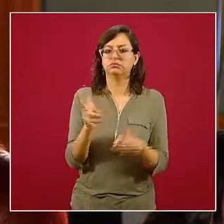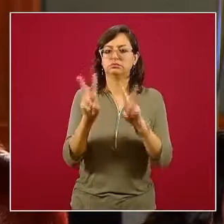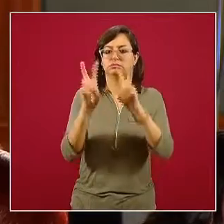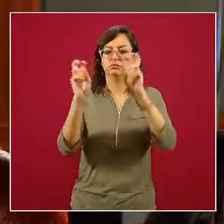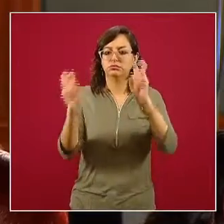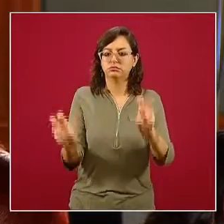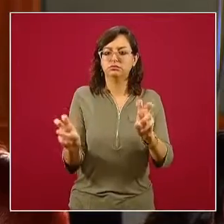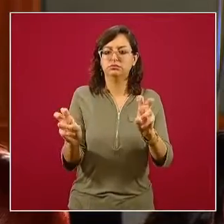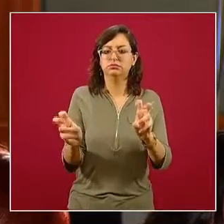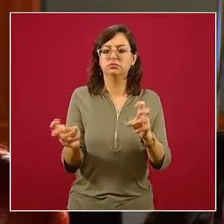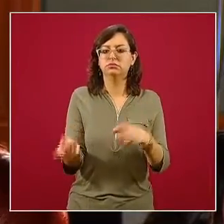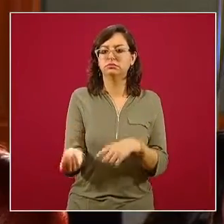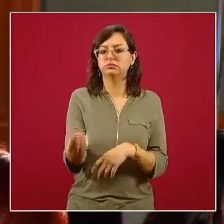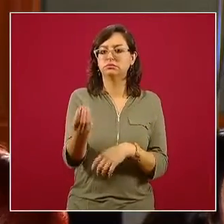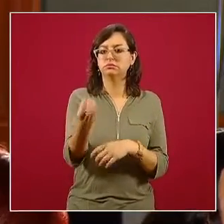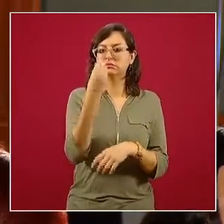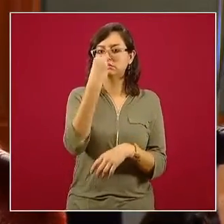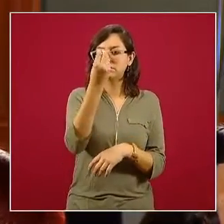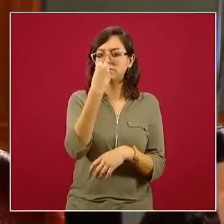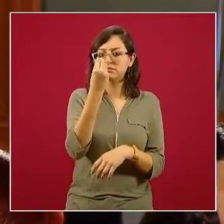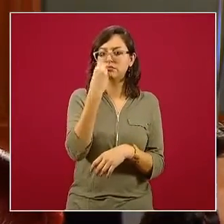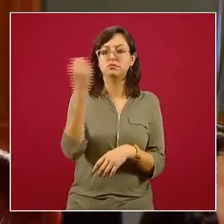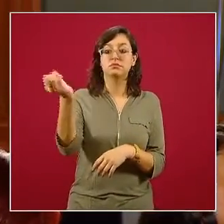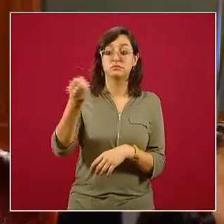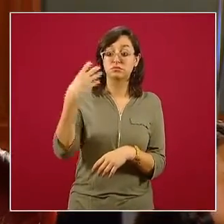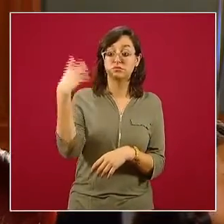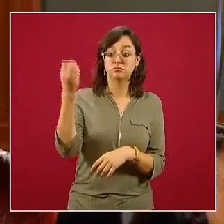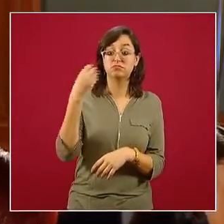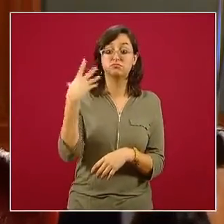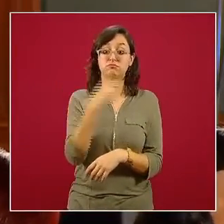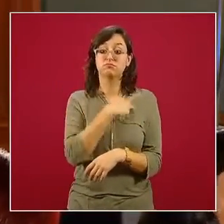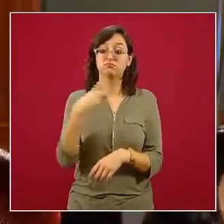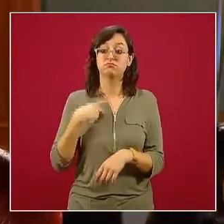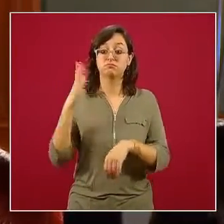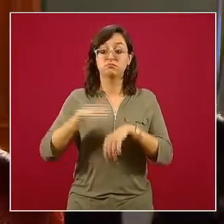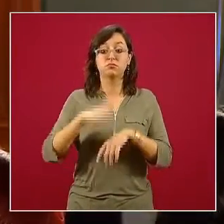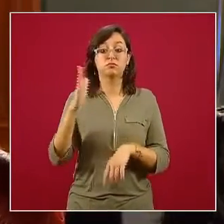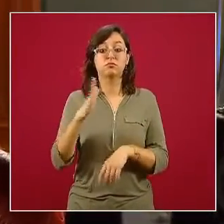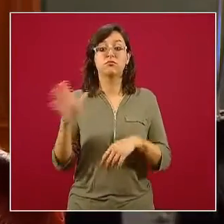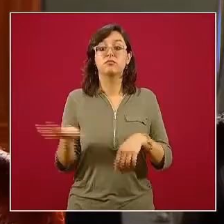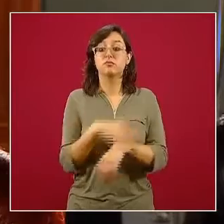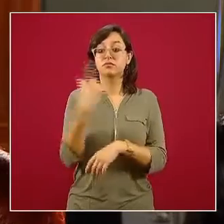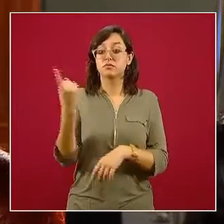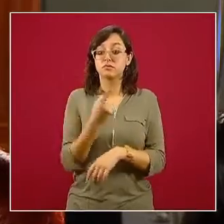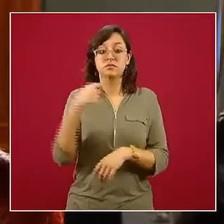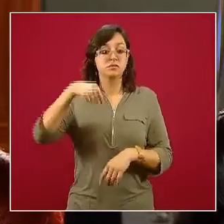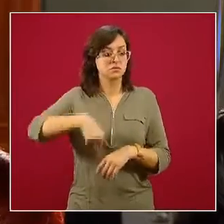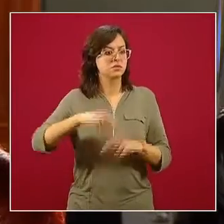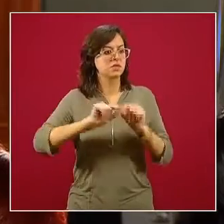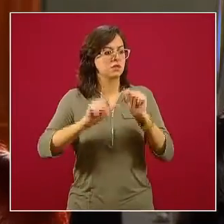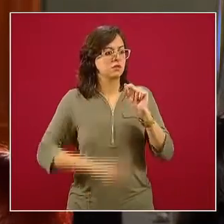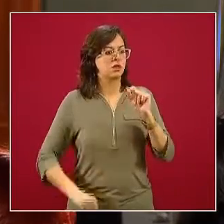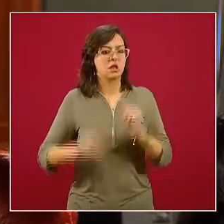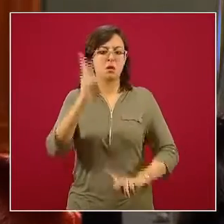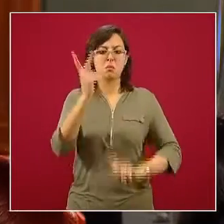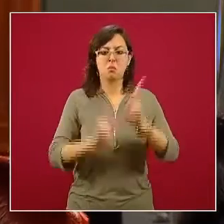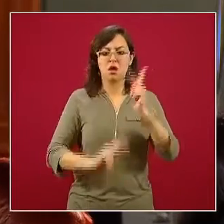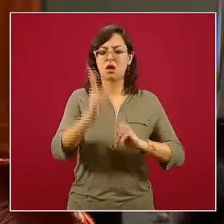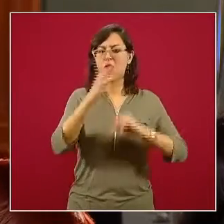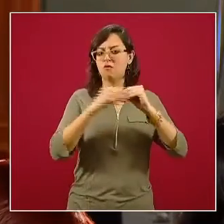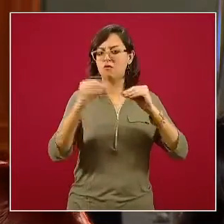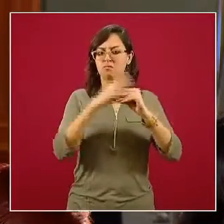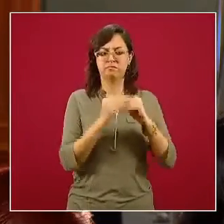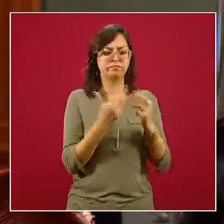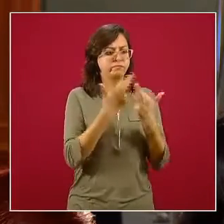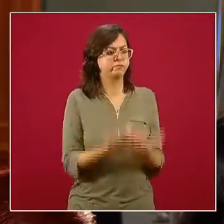alimentación en más conferencias, que es tan importante? Porque contamos con muchas plantas y muchas frutas en nuestro país que realmente